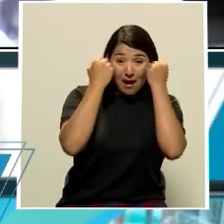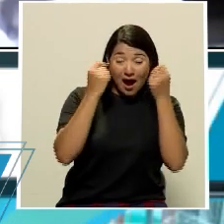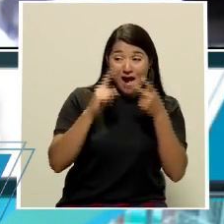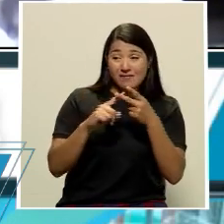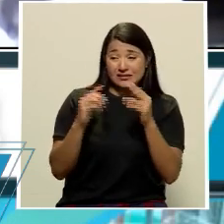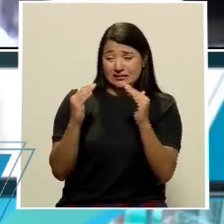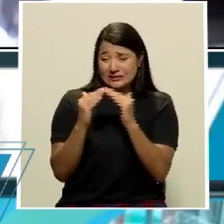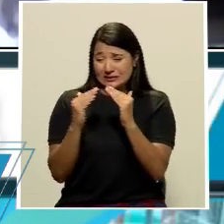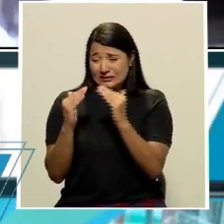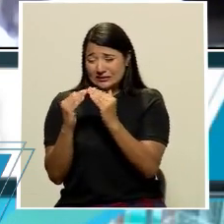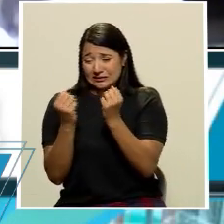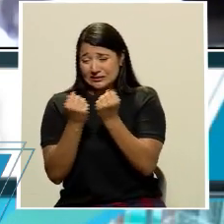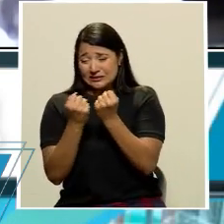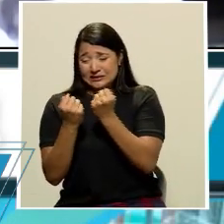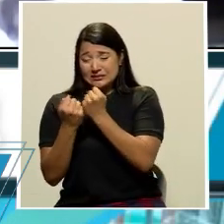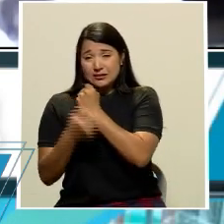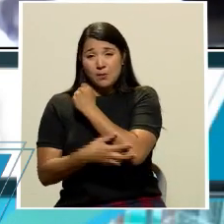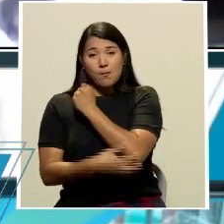precarios,